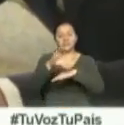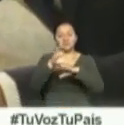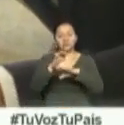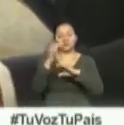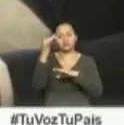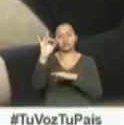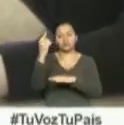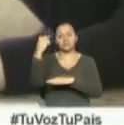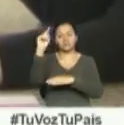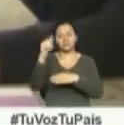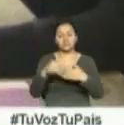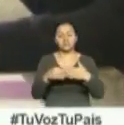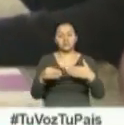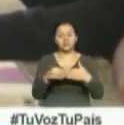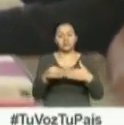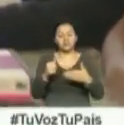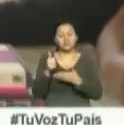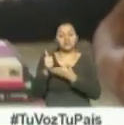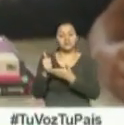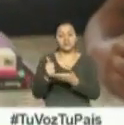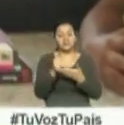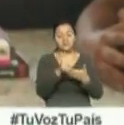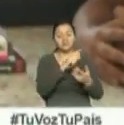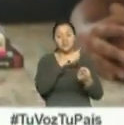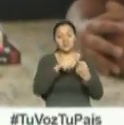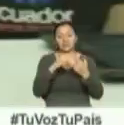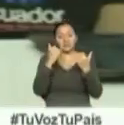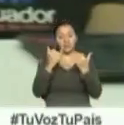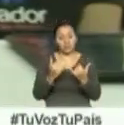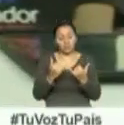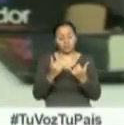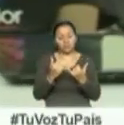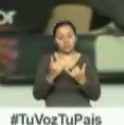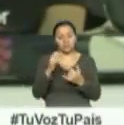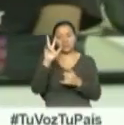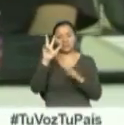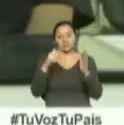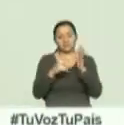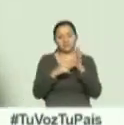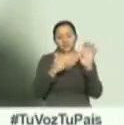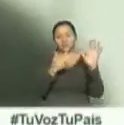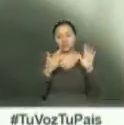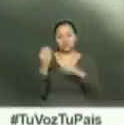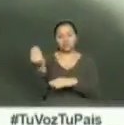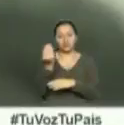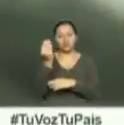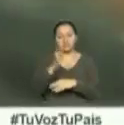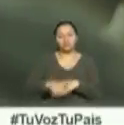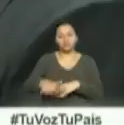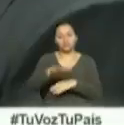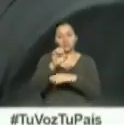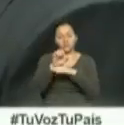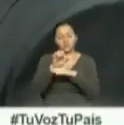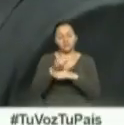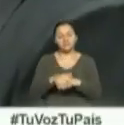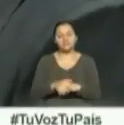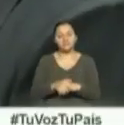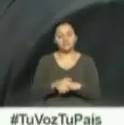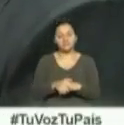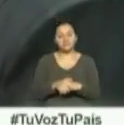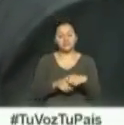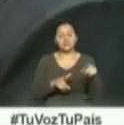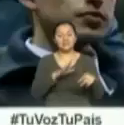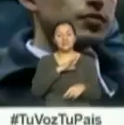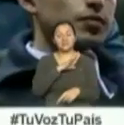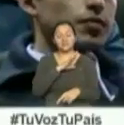18 millones de dólares, beneficiando hasta el momento a más de 3.800 jóvenes ecuatorianos. Darwin Guachi, del